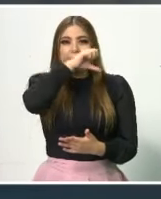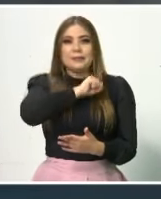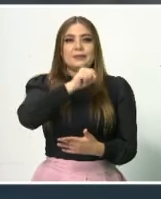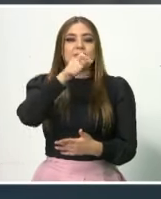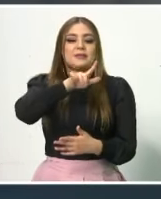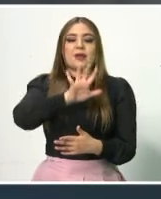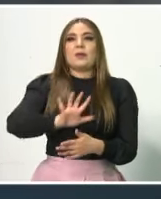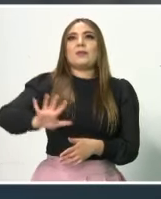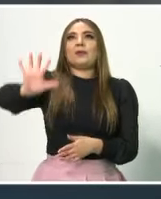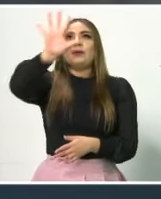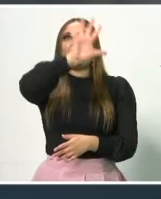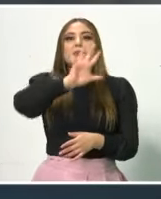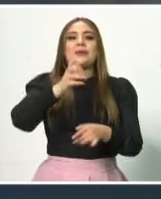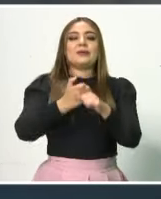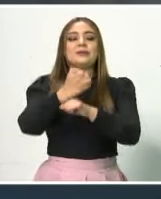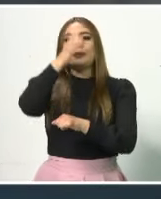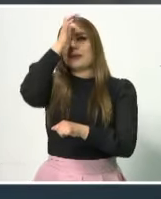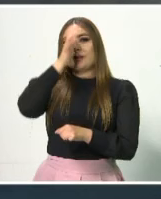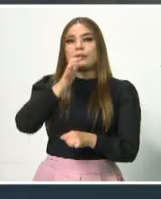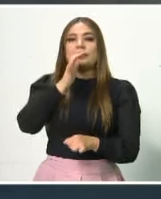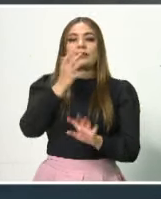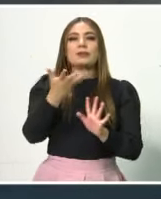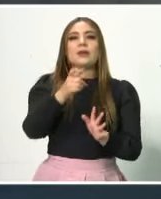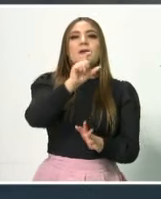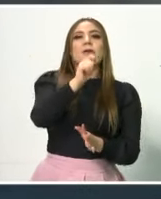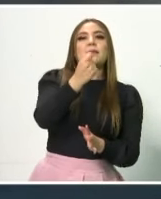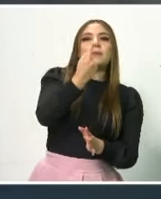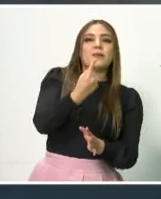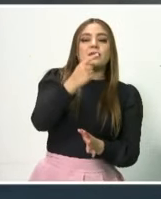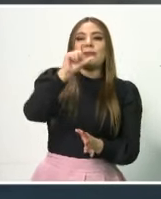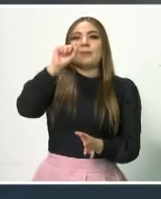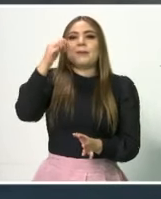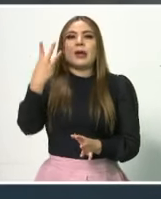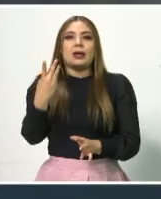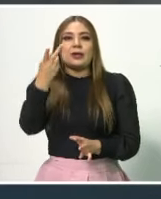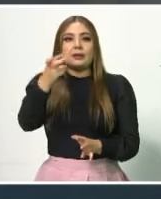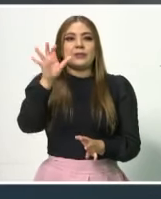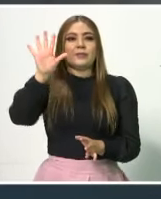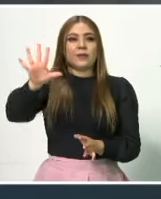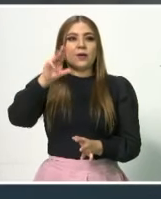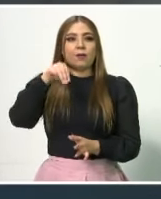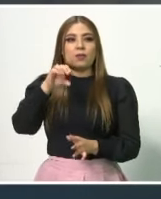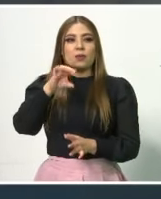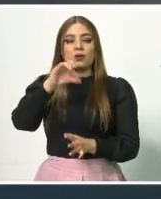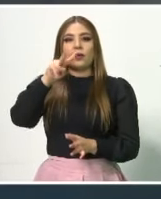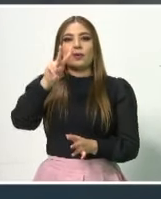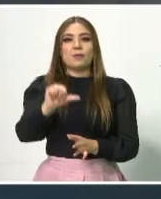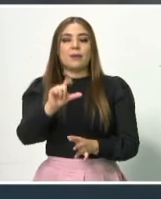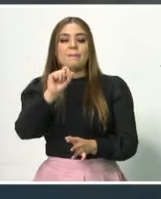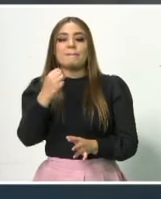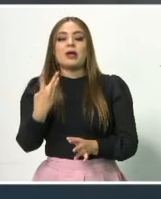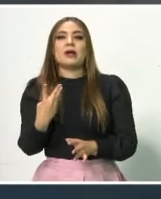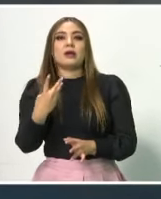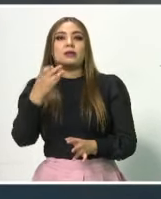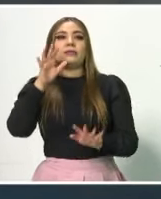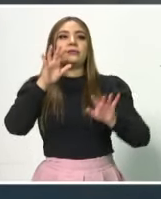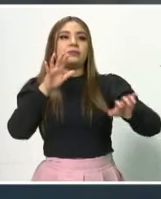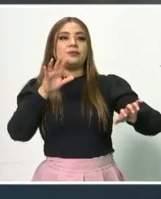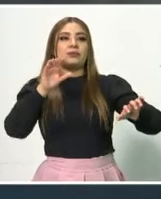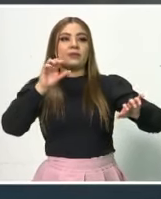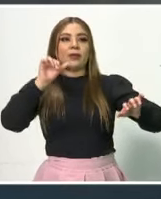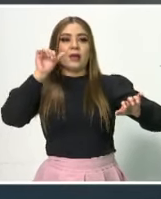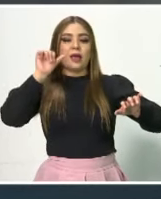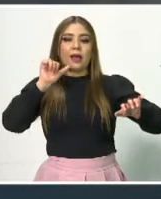mismas condiciones esta mañana entre los 21 a 23. En Monclova, 24 grados, mientras que en Arteaga